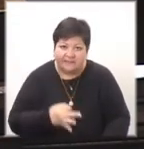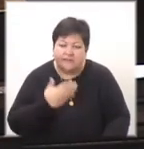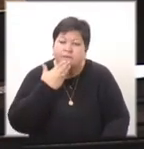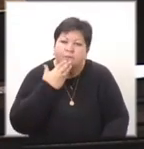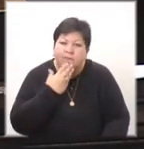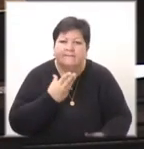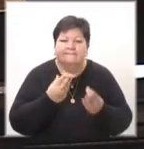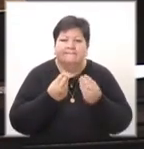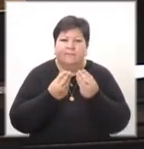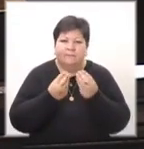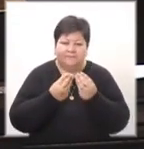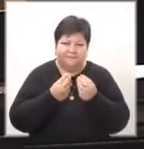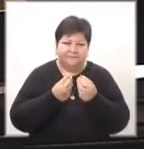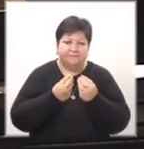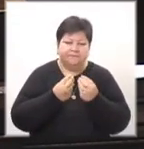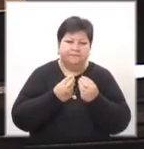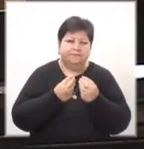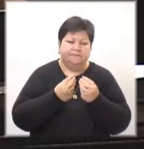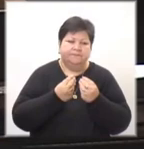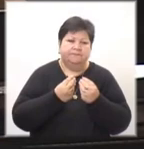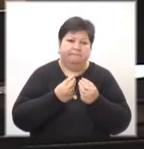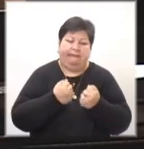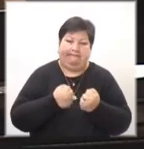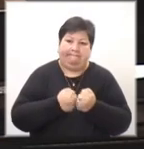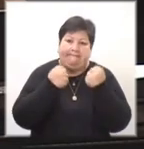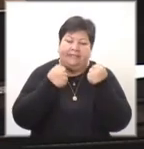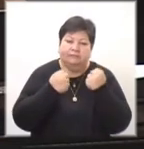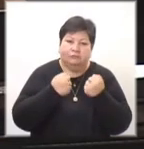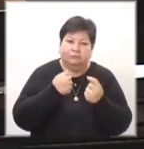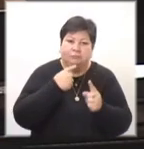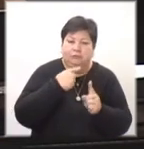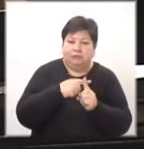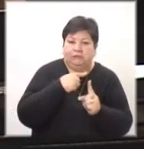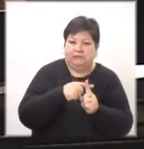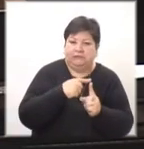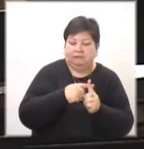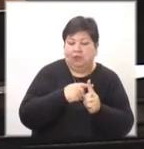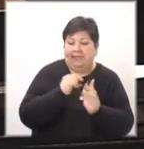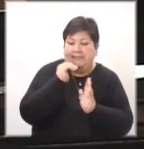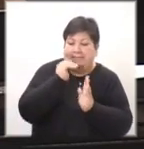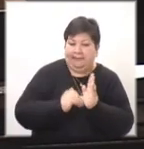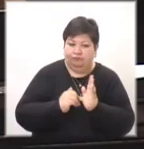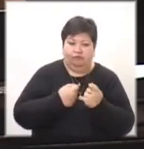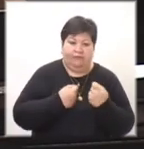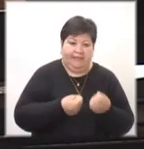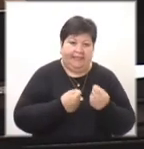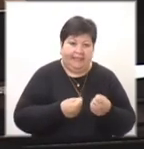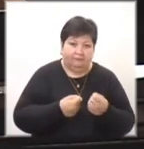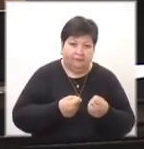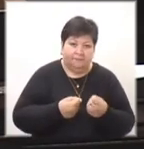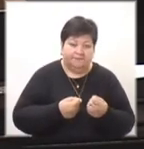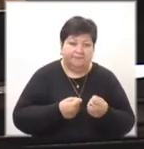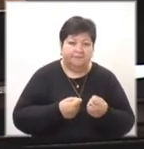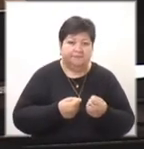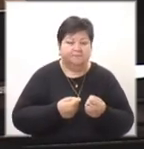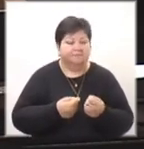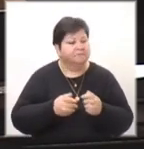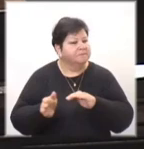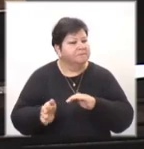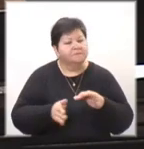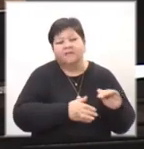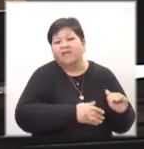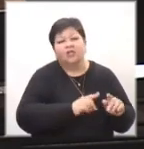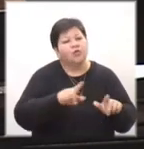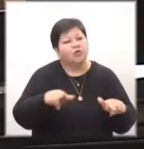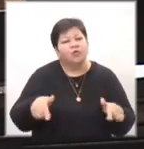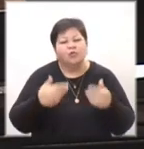dudas de que haya un efecto significativo en la reducción del gasto. Tampoco se aborda la problemática